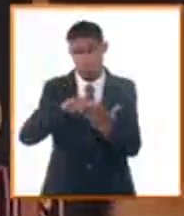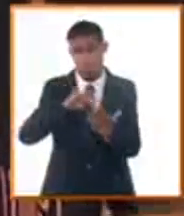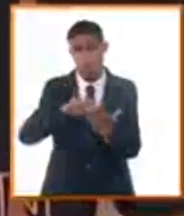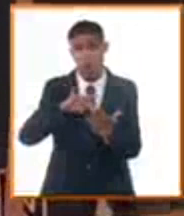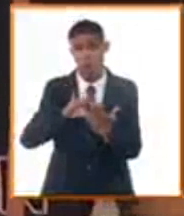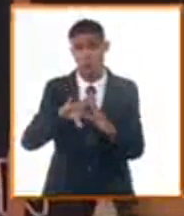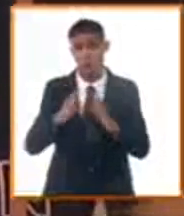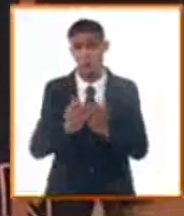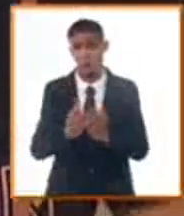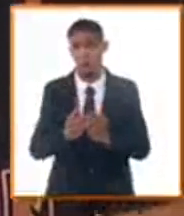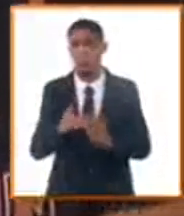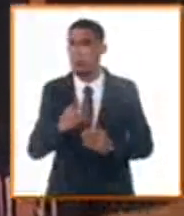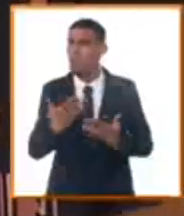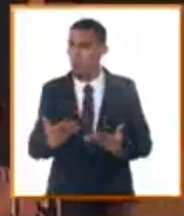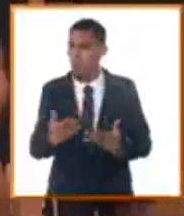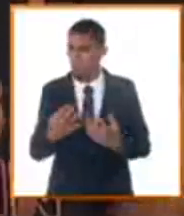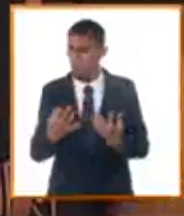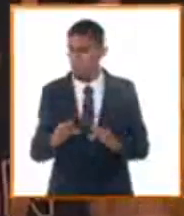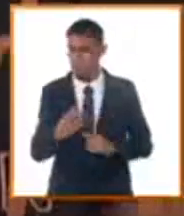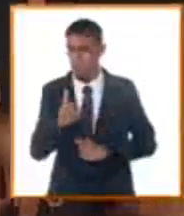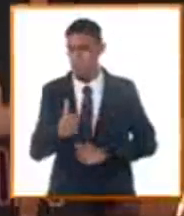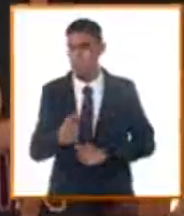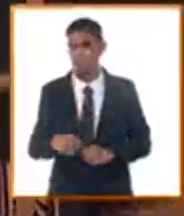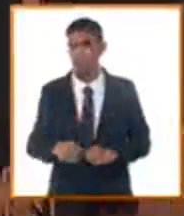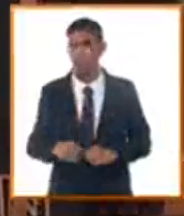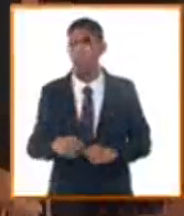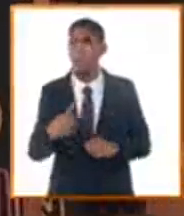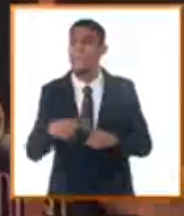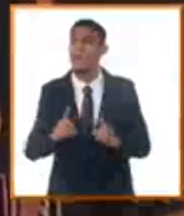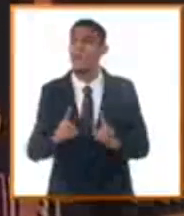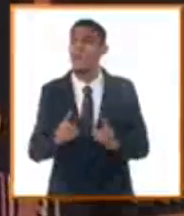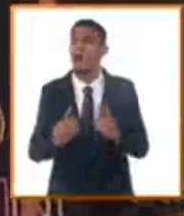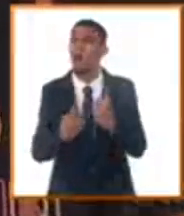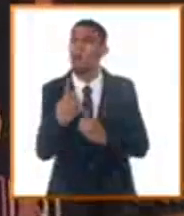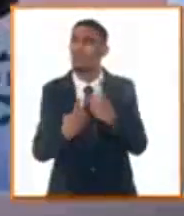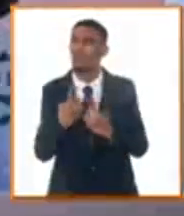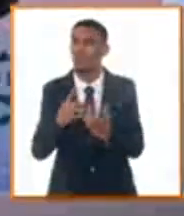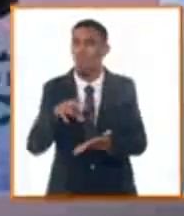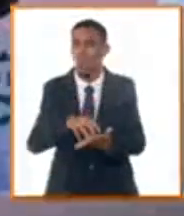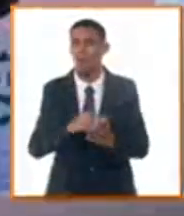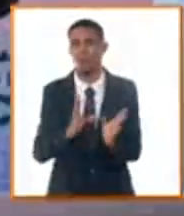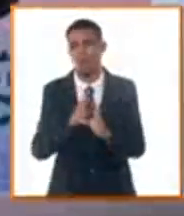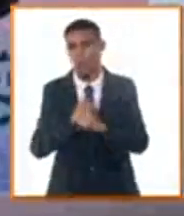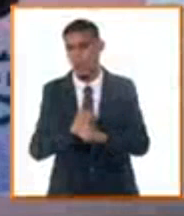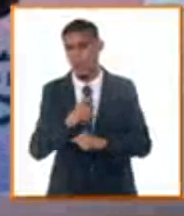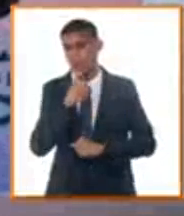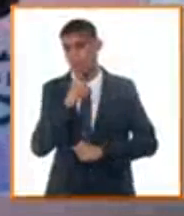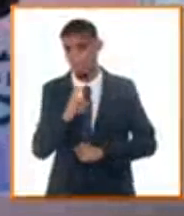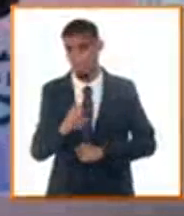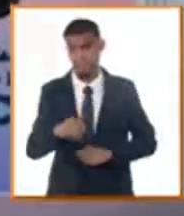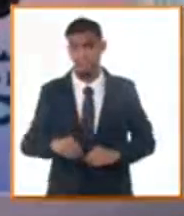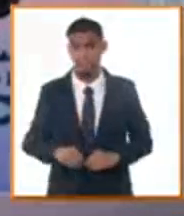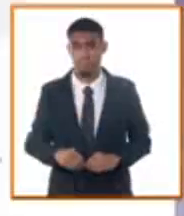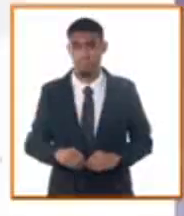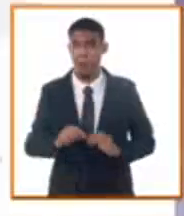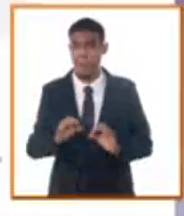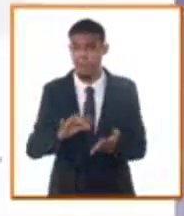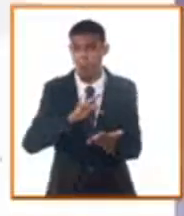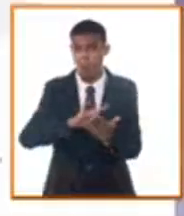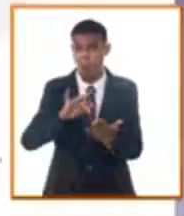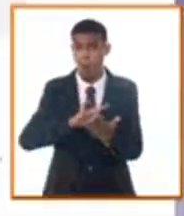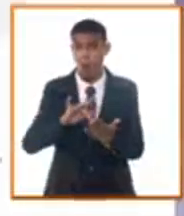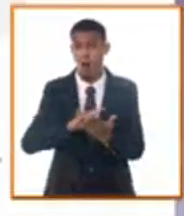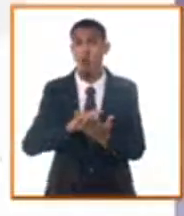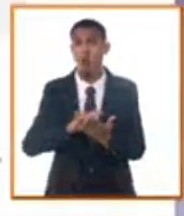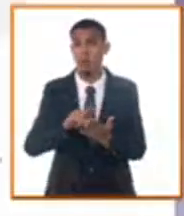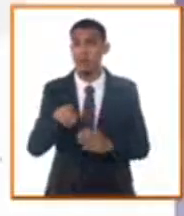muy cómodo y en los lugares que no tienen es un poco más complicado. Hasta ahora, las plataformas en zona y transfer